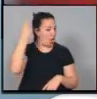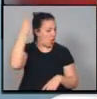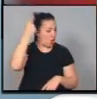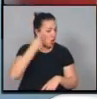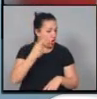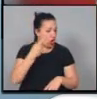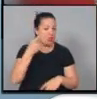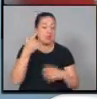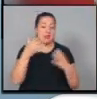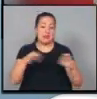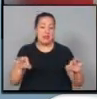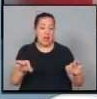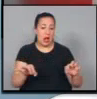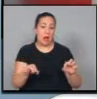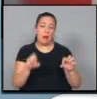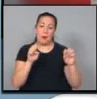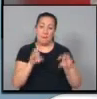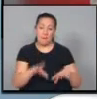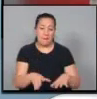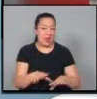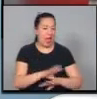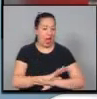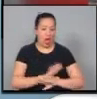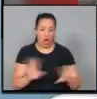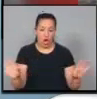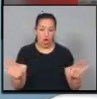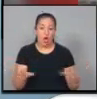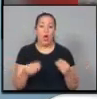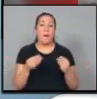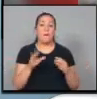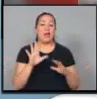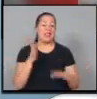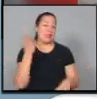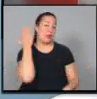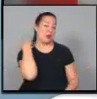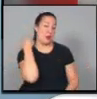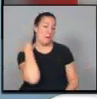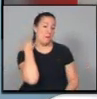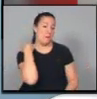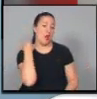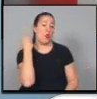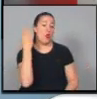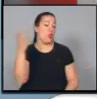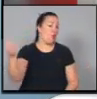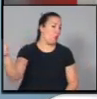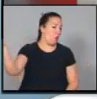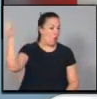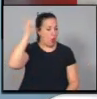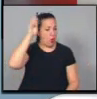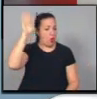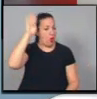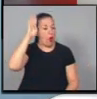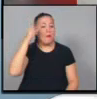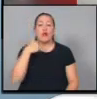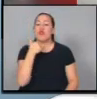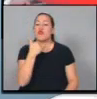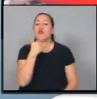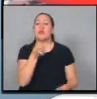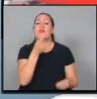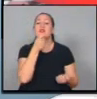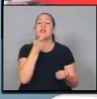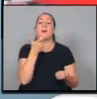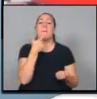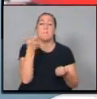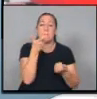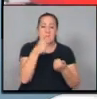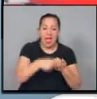se salvó de milagro, porque él estaba de espaldas cuando recibe ese golpe tan fuerte que no sabe qué fue, si fue una piedra,